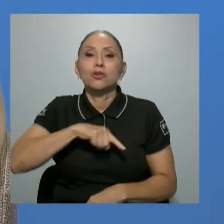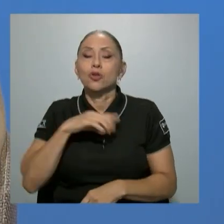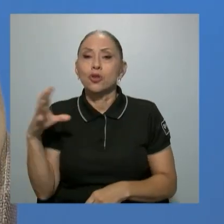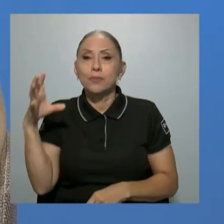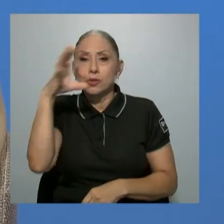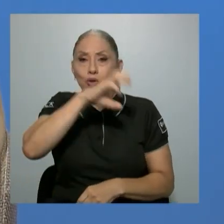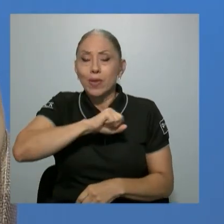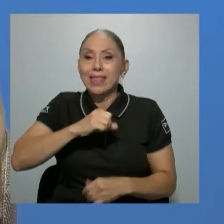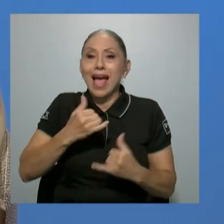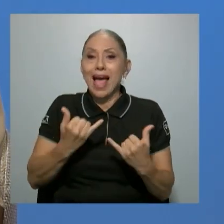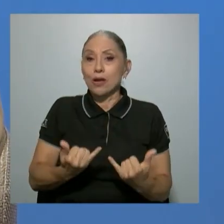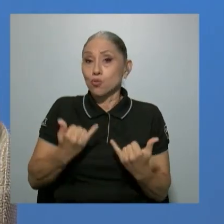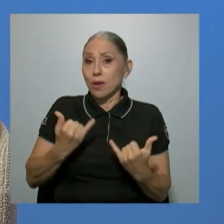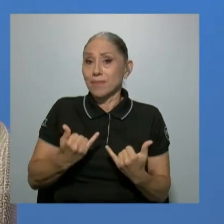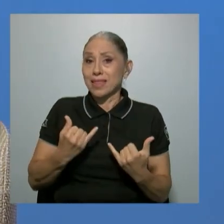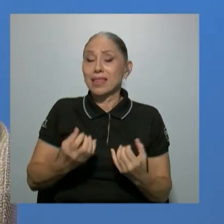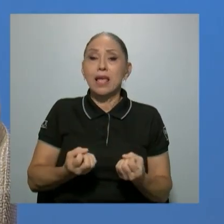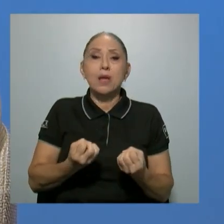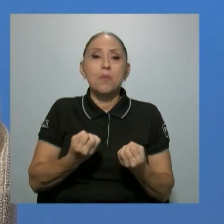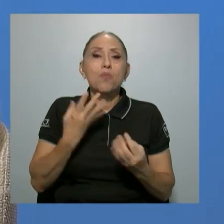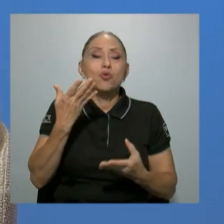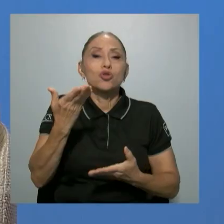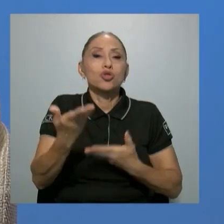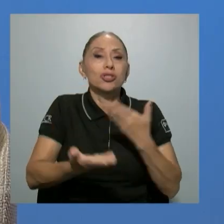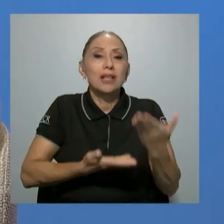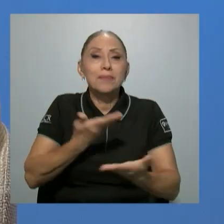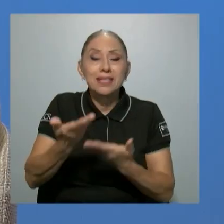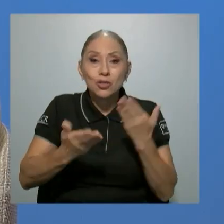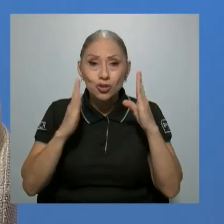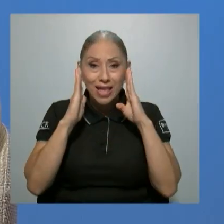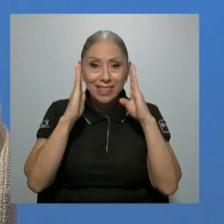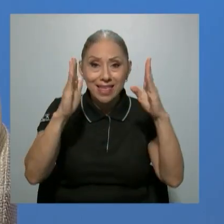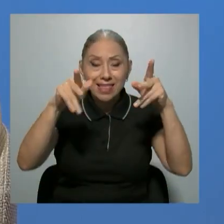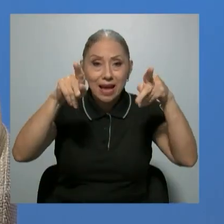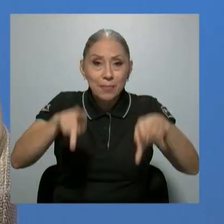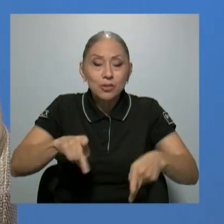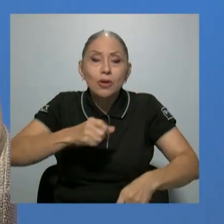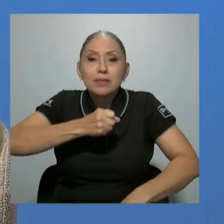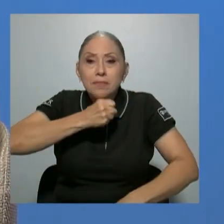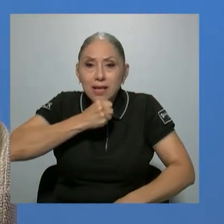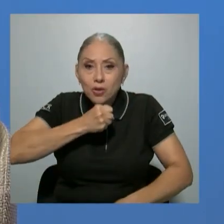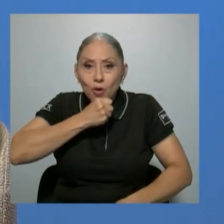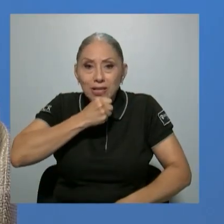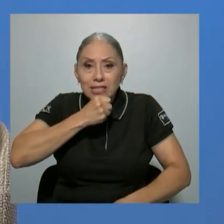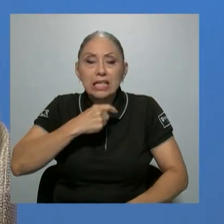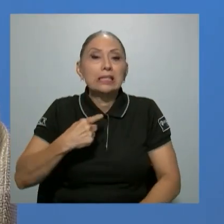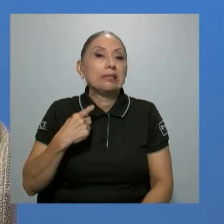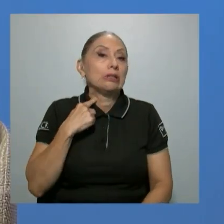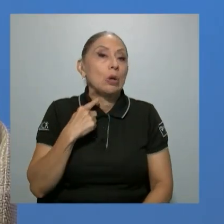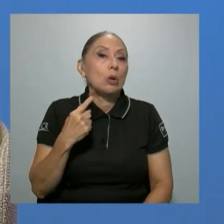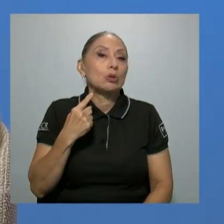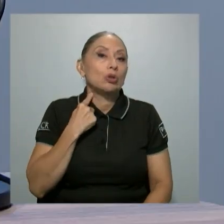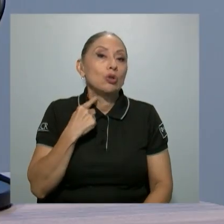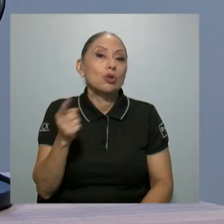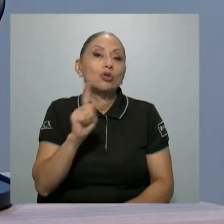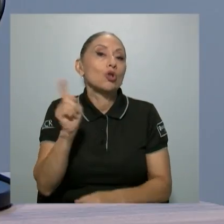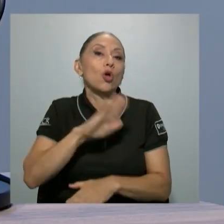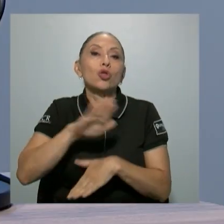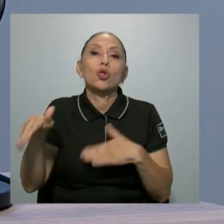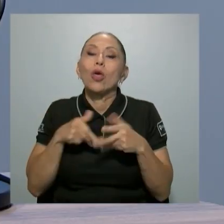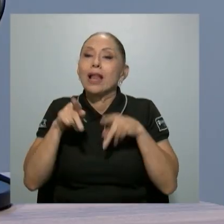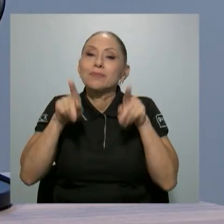ejemplo, actualmente muchos de los servicios de atención para personas adultas mayores son costosos y excluyentes. O